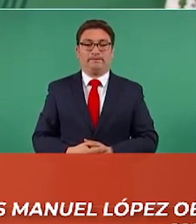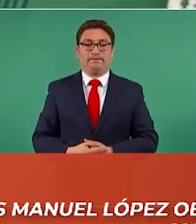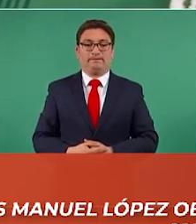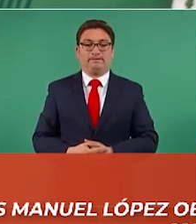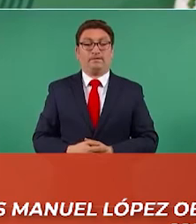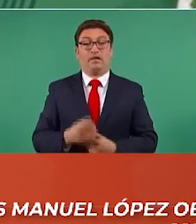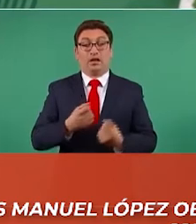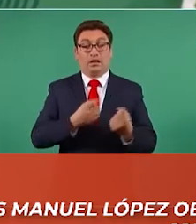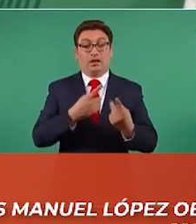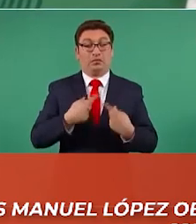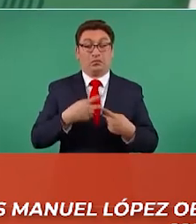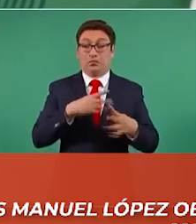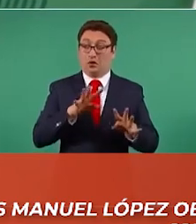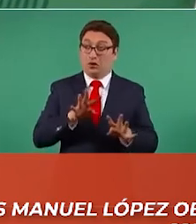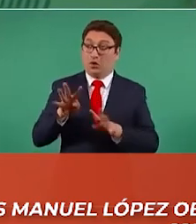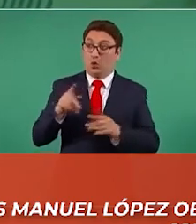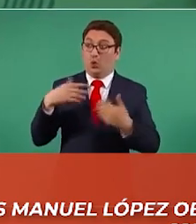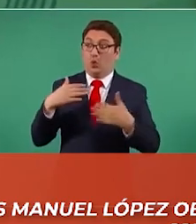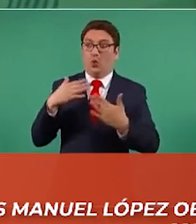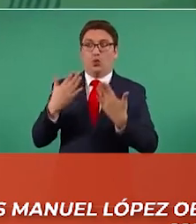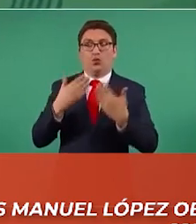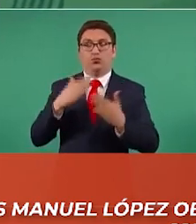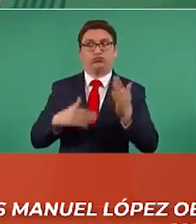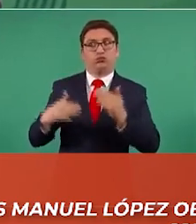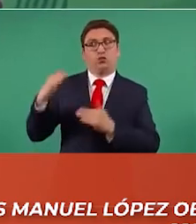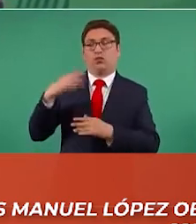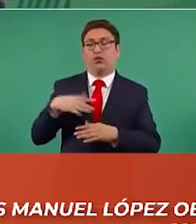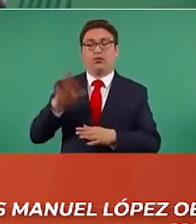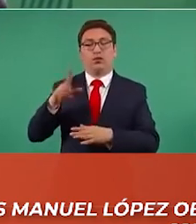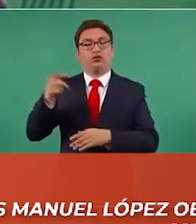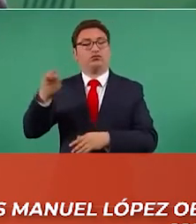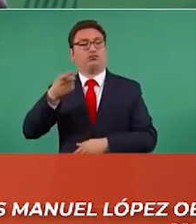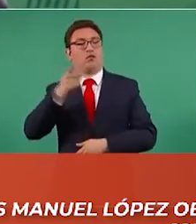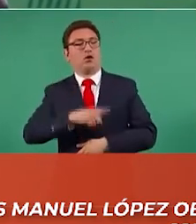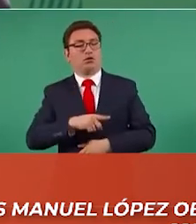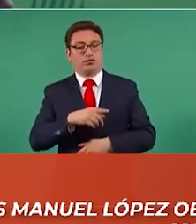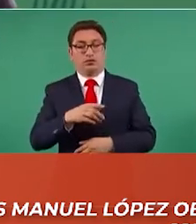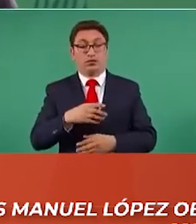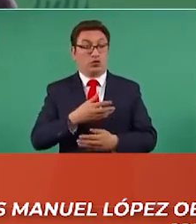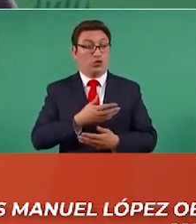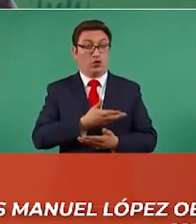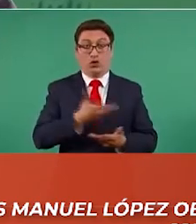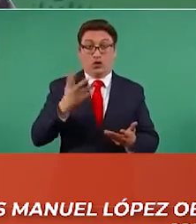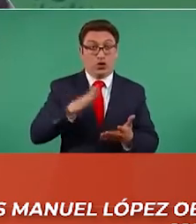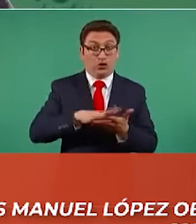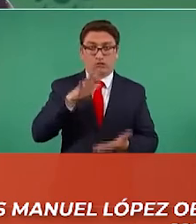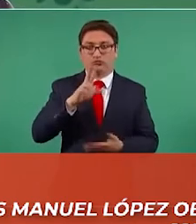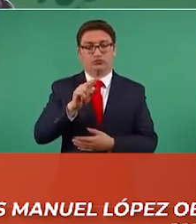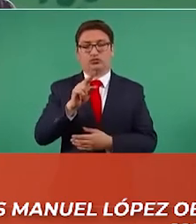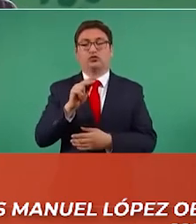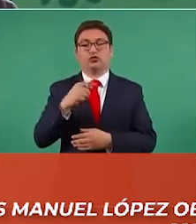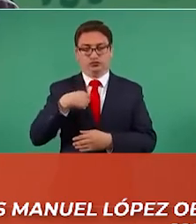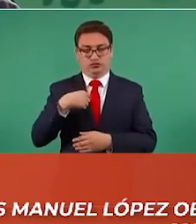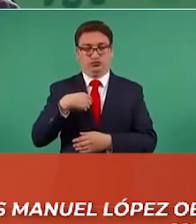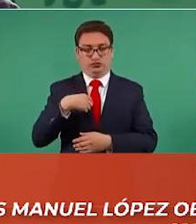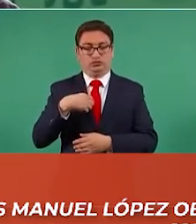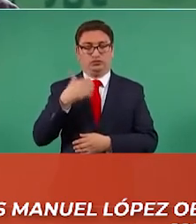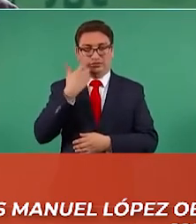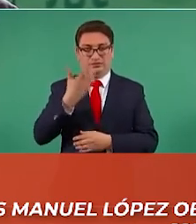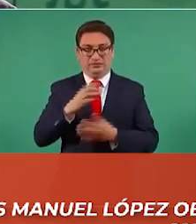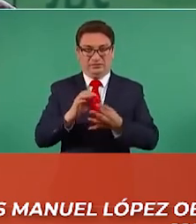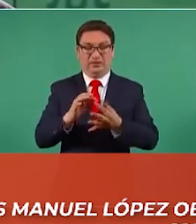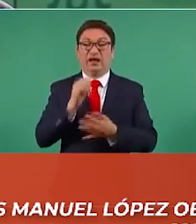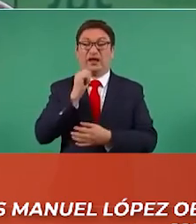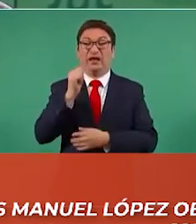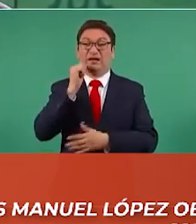Algunos sí, pero la mayoría no. Les voy a poner, porque ayer me quedé corto.